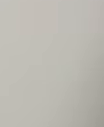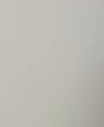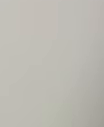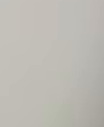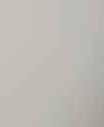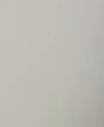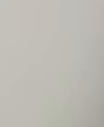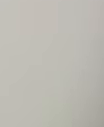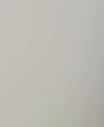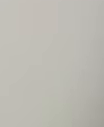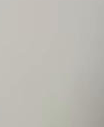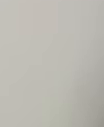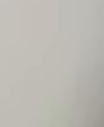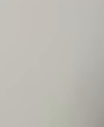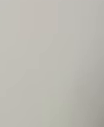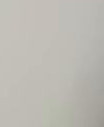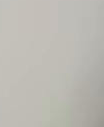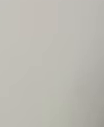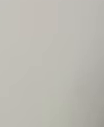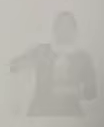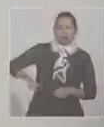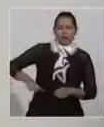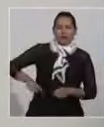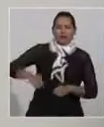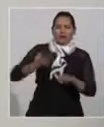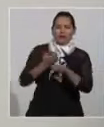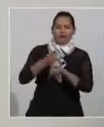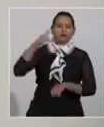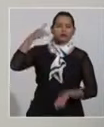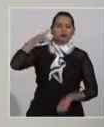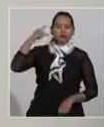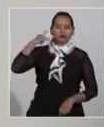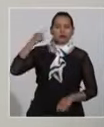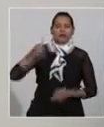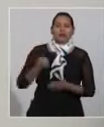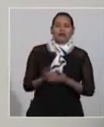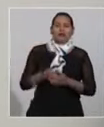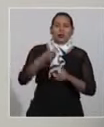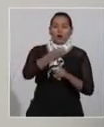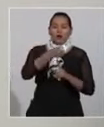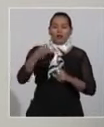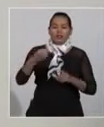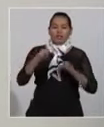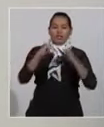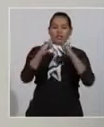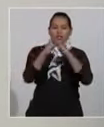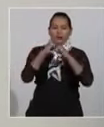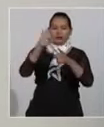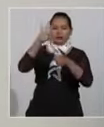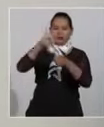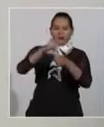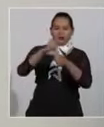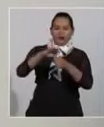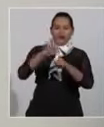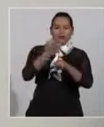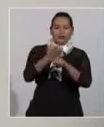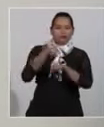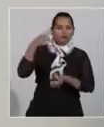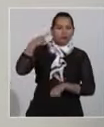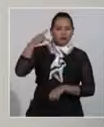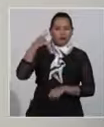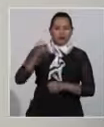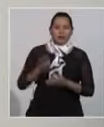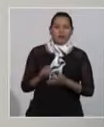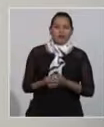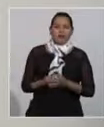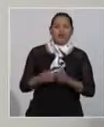la gubernatura del Estado de Puebla que organiza el Instituto Electoral del Estado en cumplimiento con el Código de Instituciones